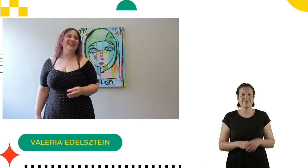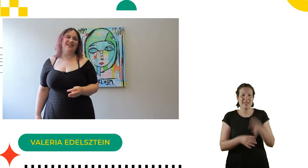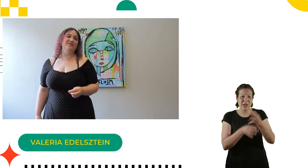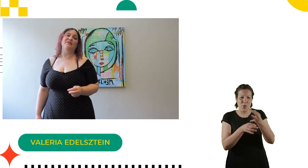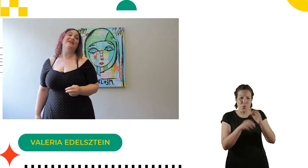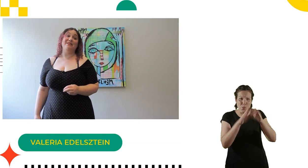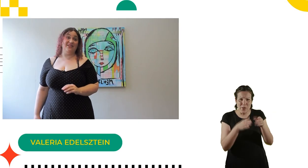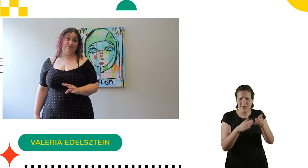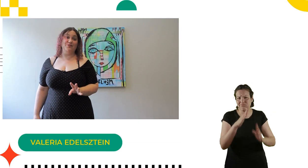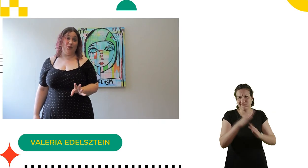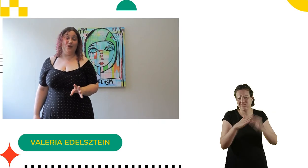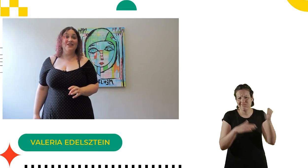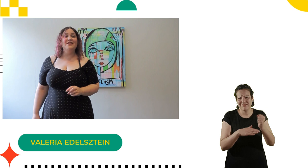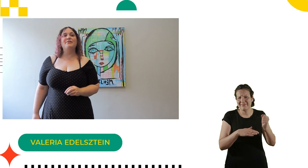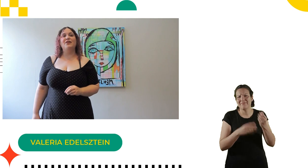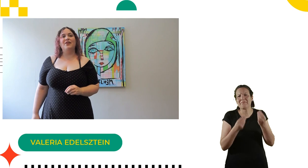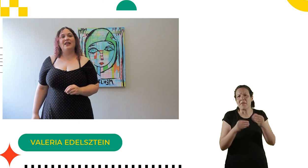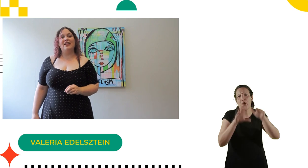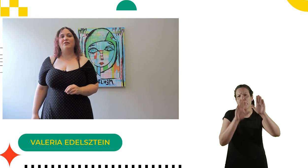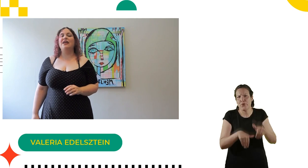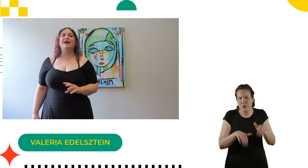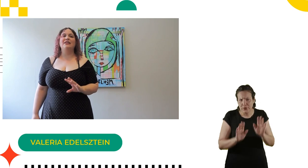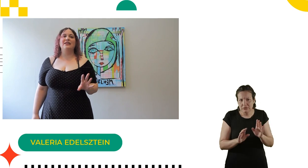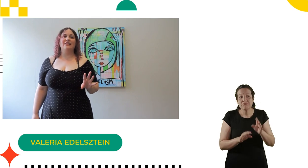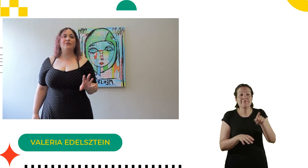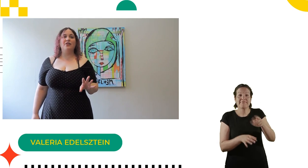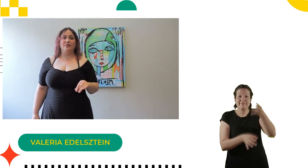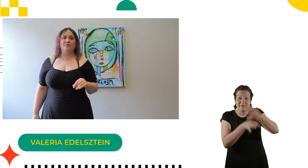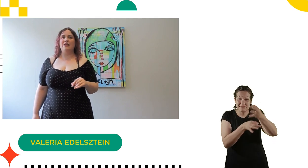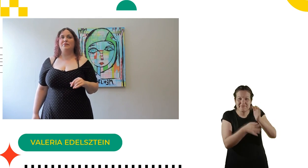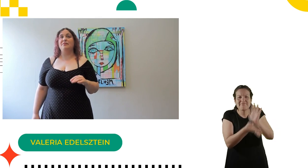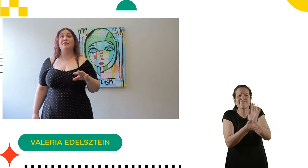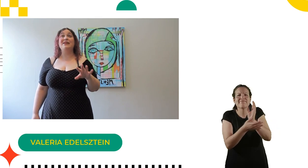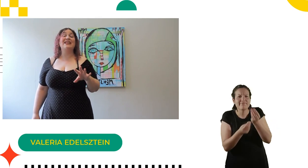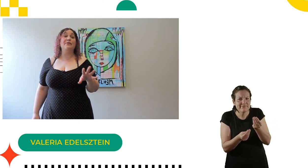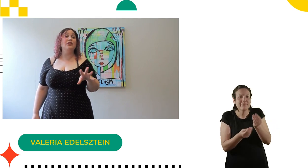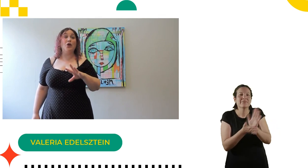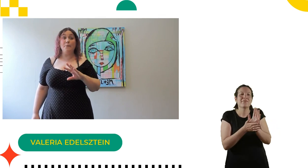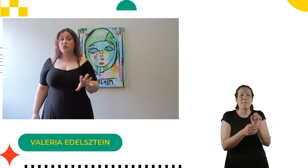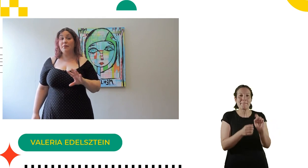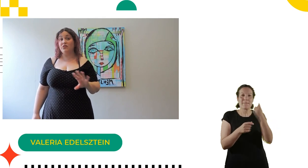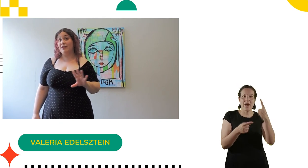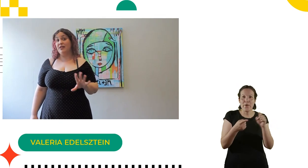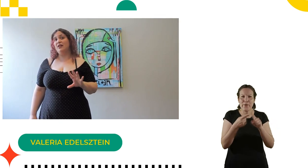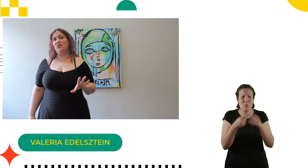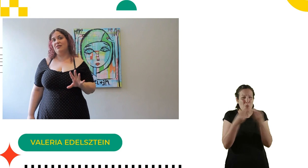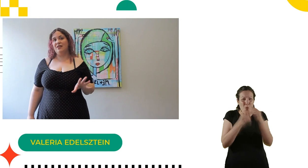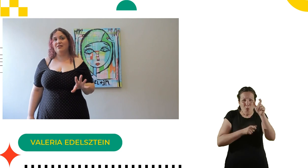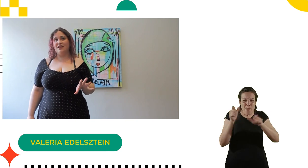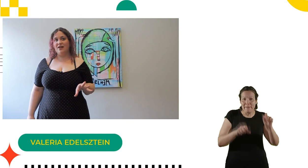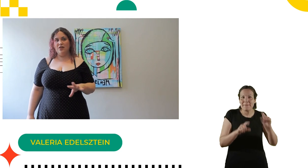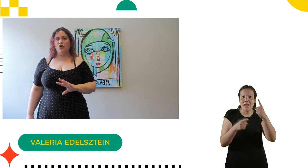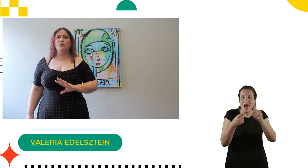escuela es fundamental, la escuela es fundamental para todo. Pero la escuela, en términos del primer acercamiento que muchas personas van a tener